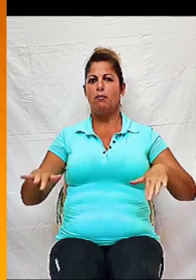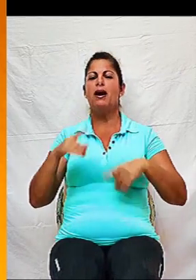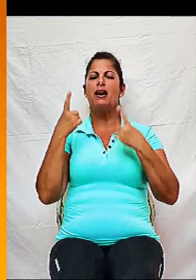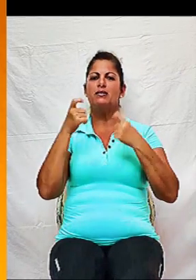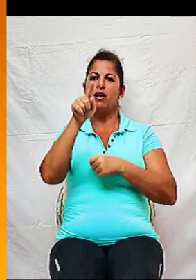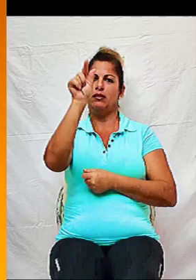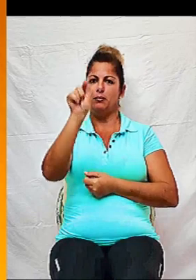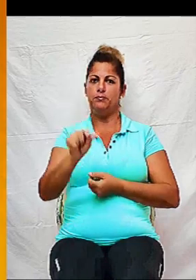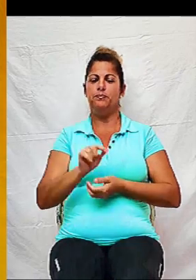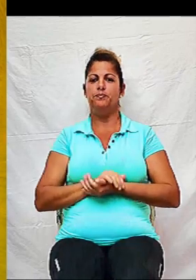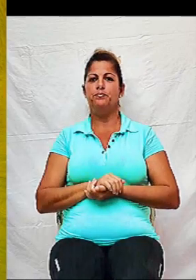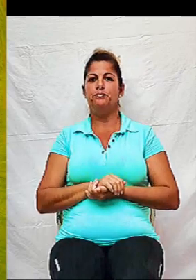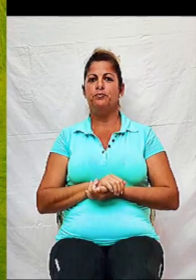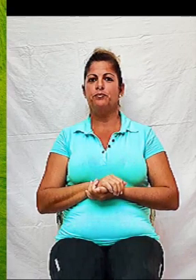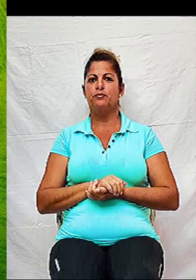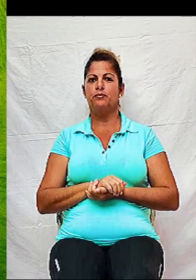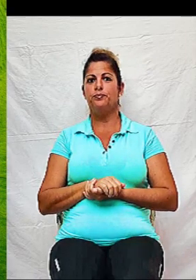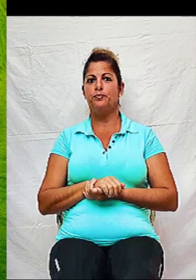bienestar.